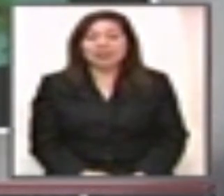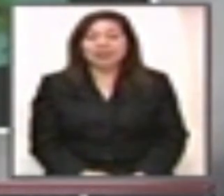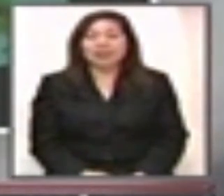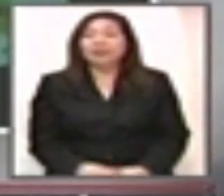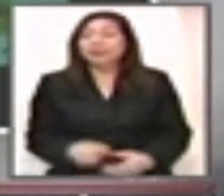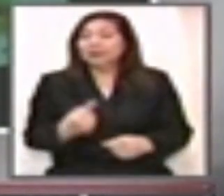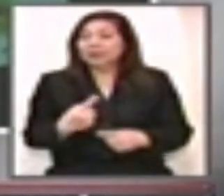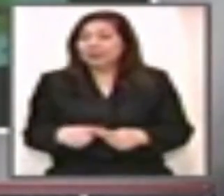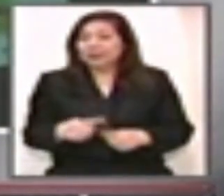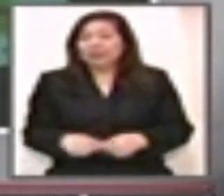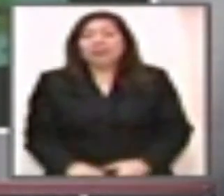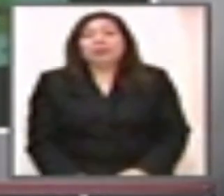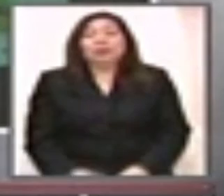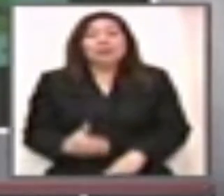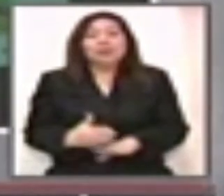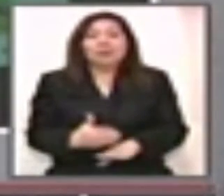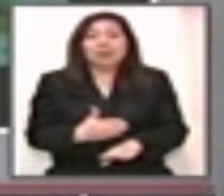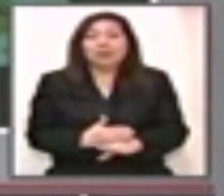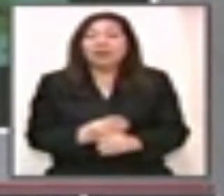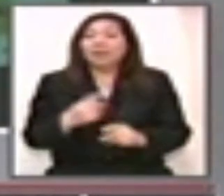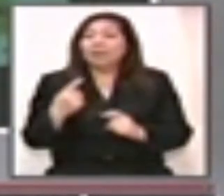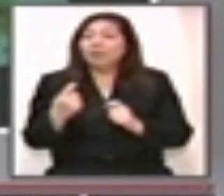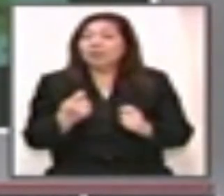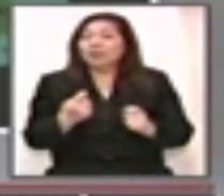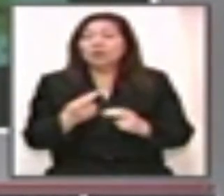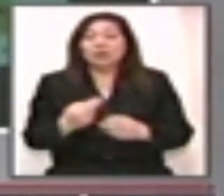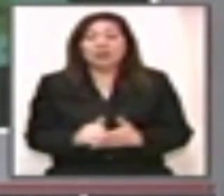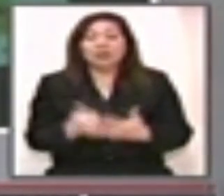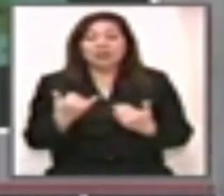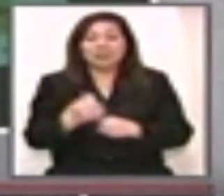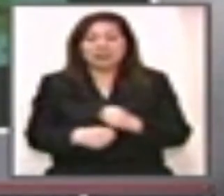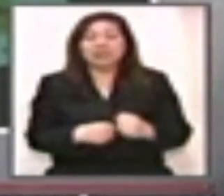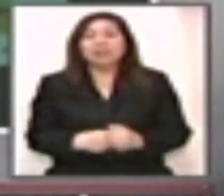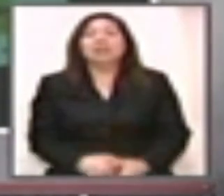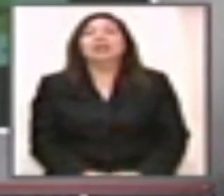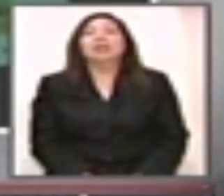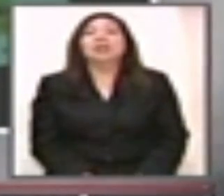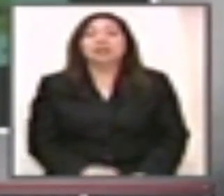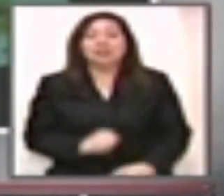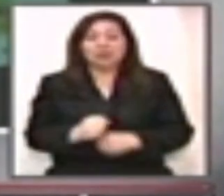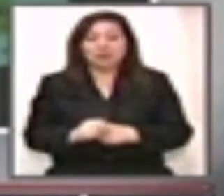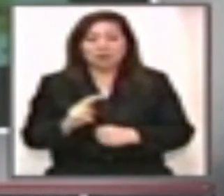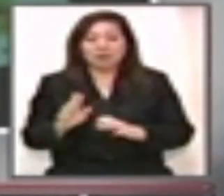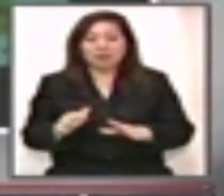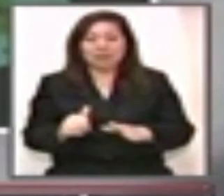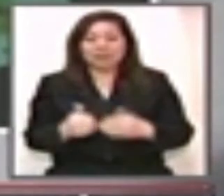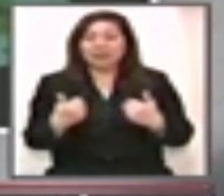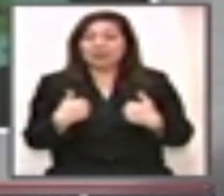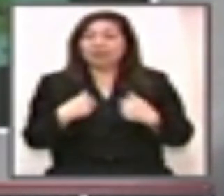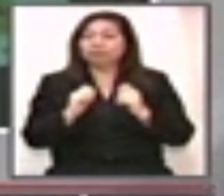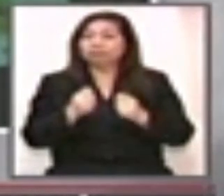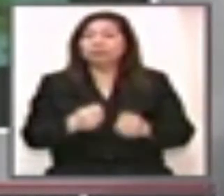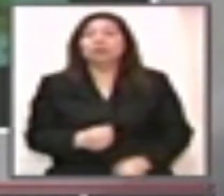La diversificación y desarrollo de destinos turísticos. Este año, el año 2016, vamos a